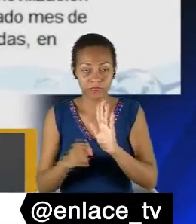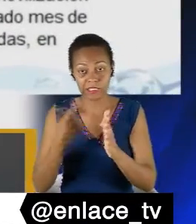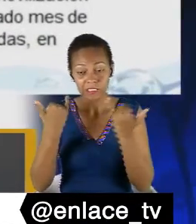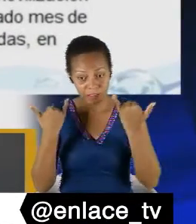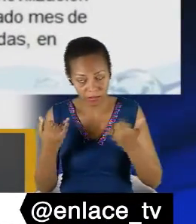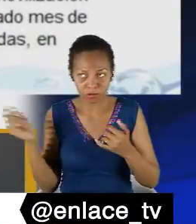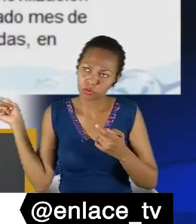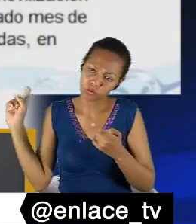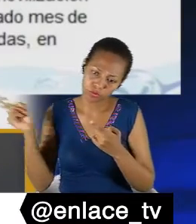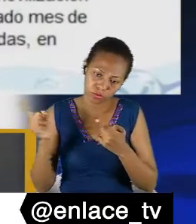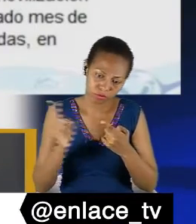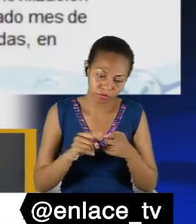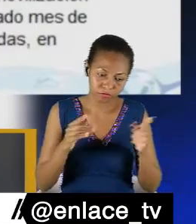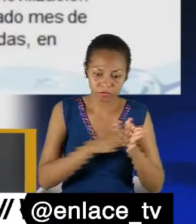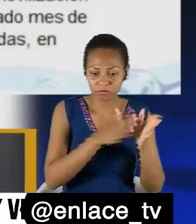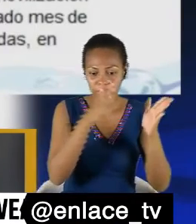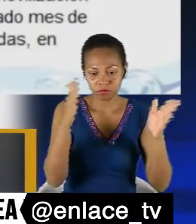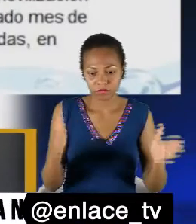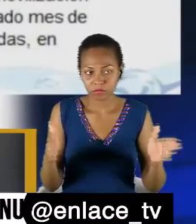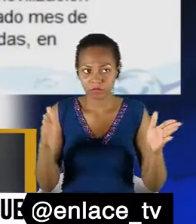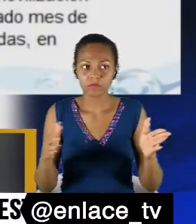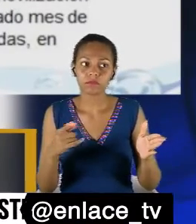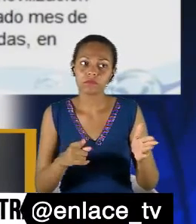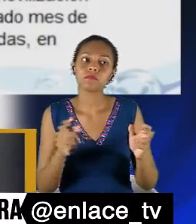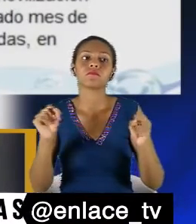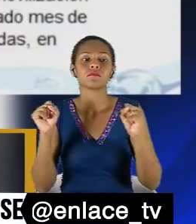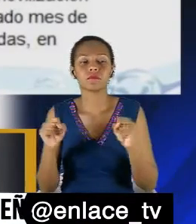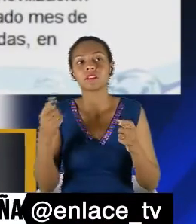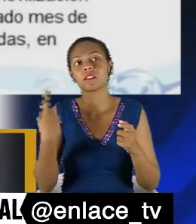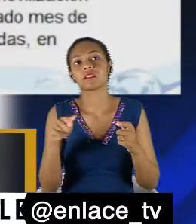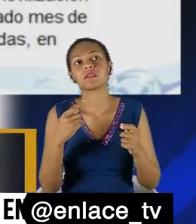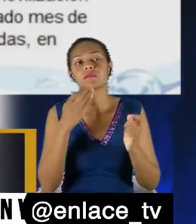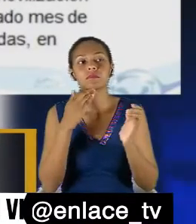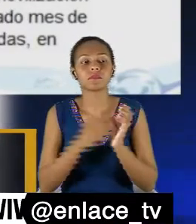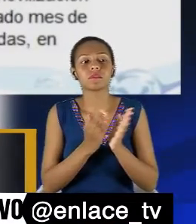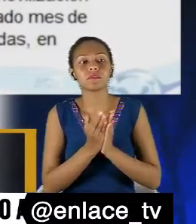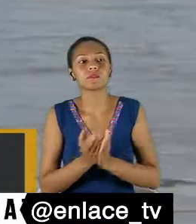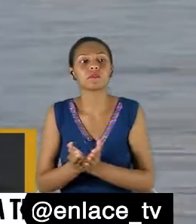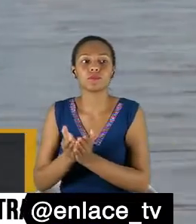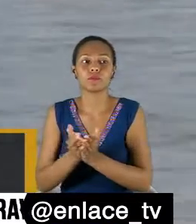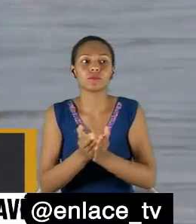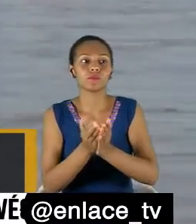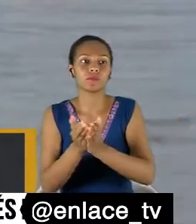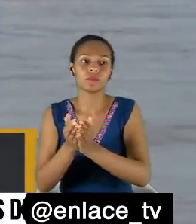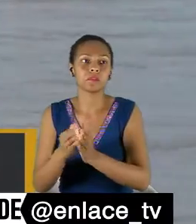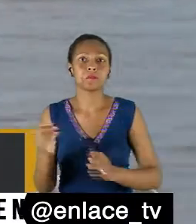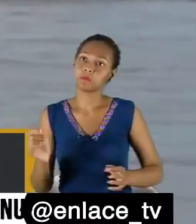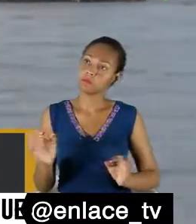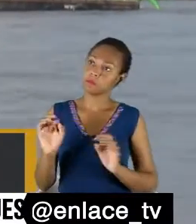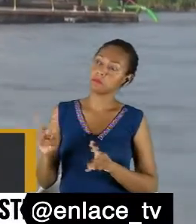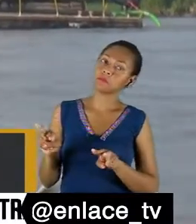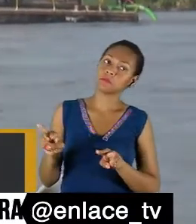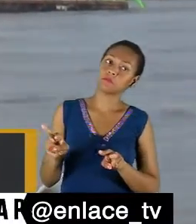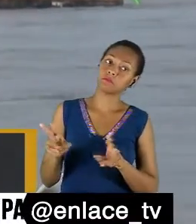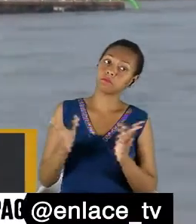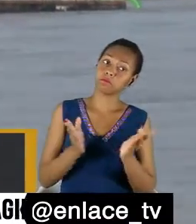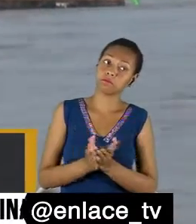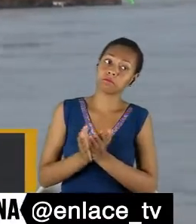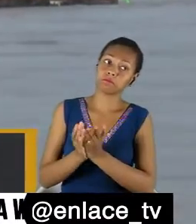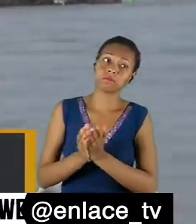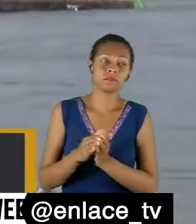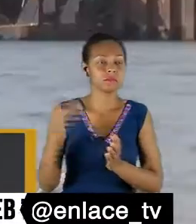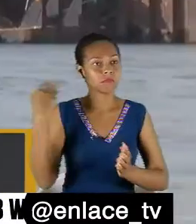el periodo de preconstrucción se ha permitido la movilización de un volumen de carga nunca antes visto en el río Magdalena, que en el pasado mes de mayo